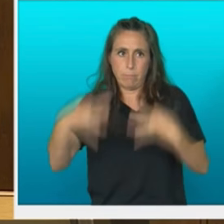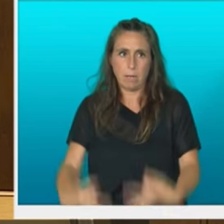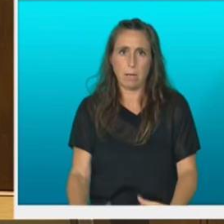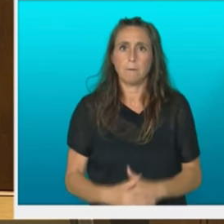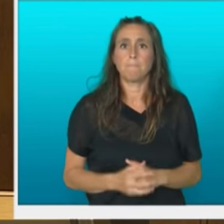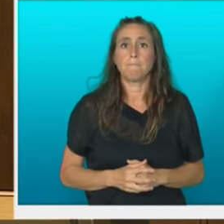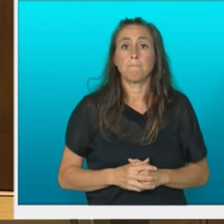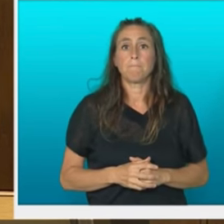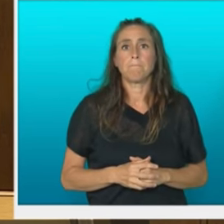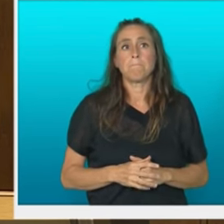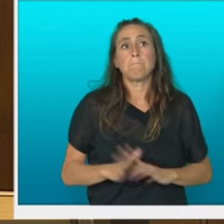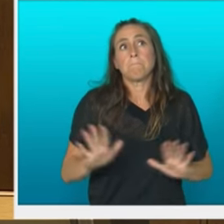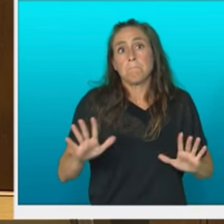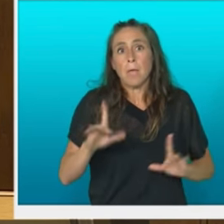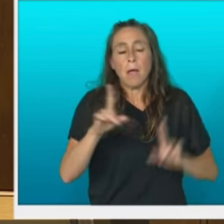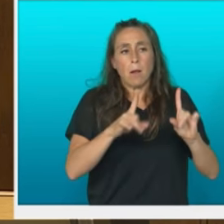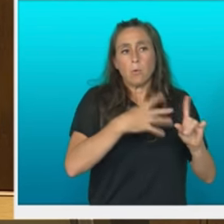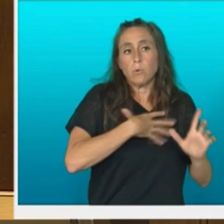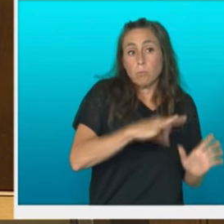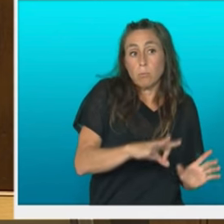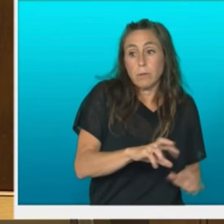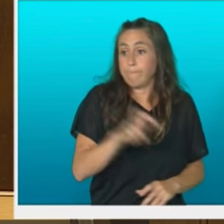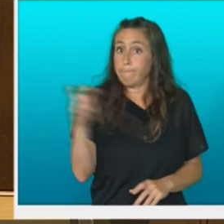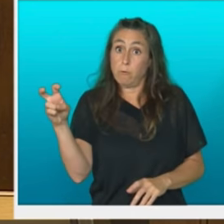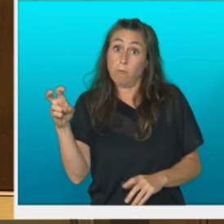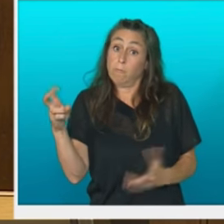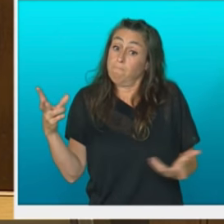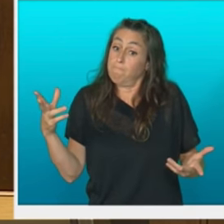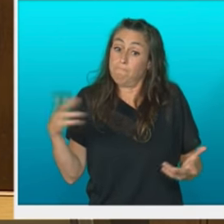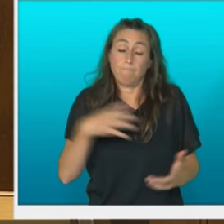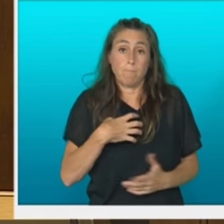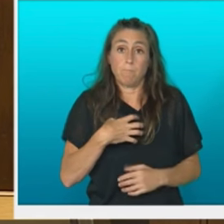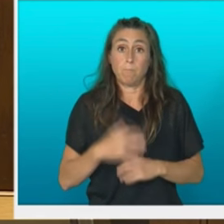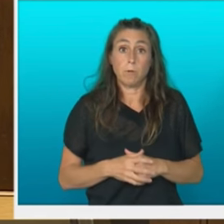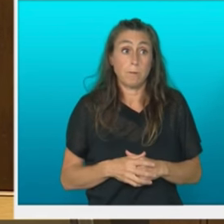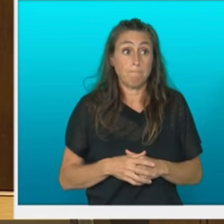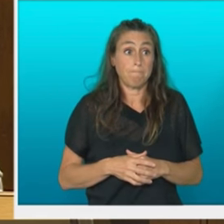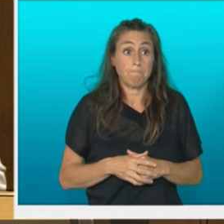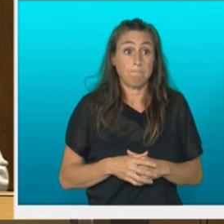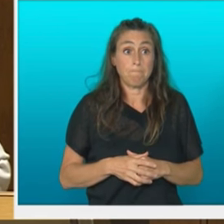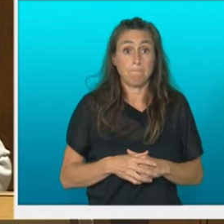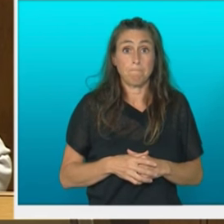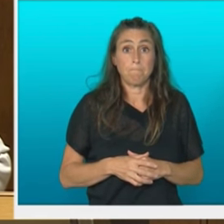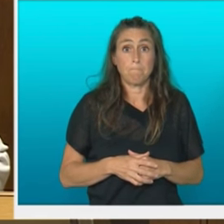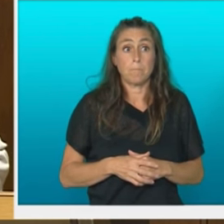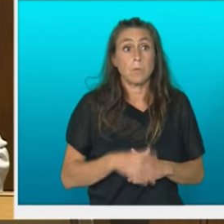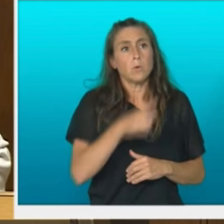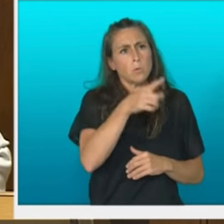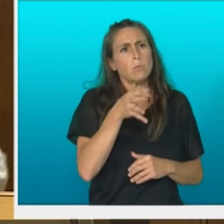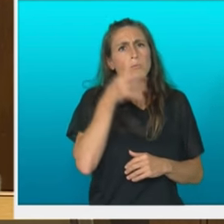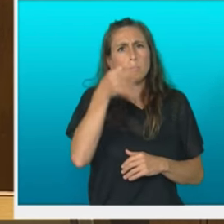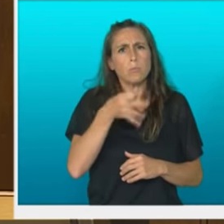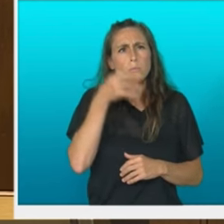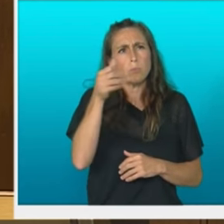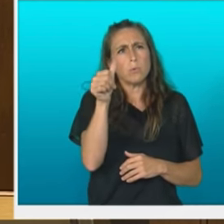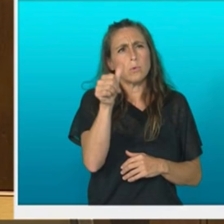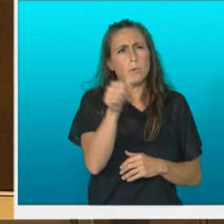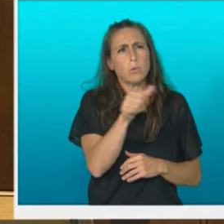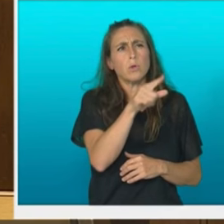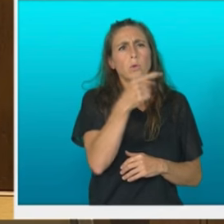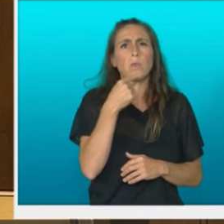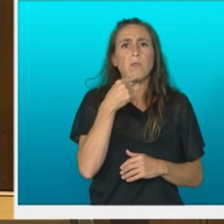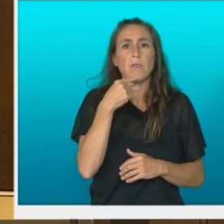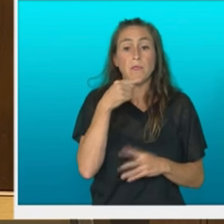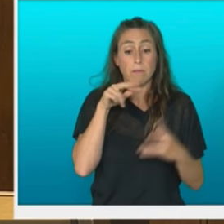batzuk badute aukera ori beste batzuk ez daukagu ez daukagu eta zuritza alianzear gardentasuna ipatu